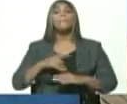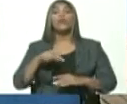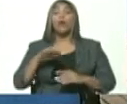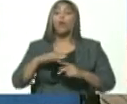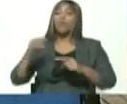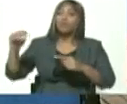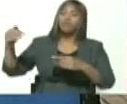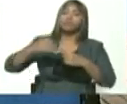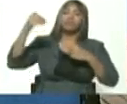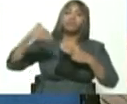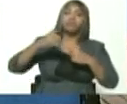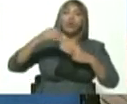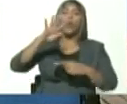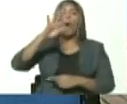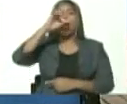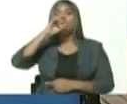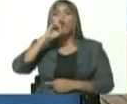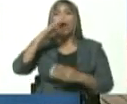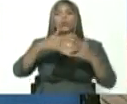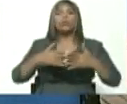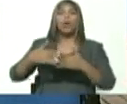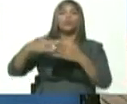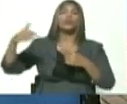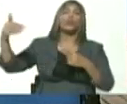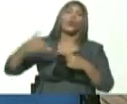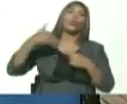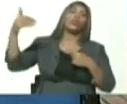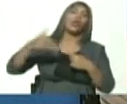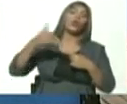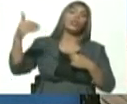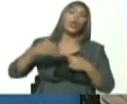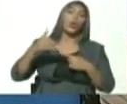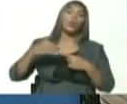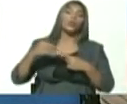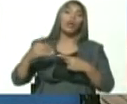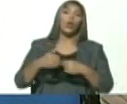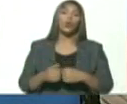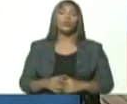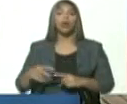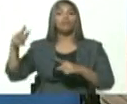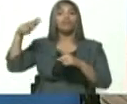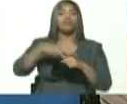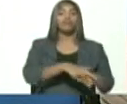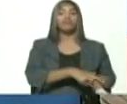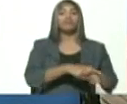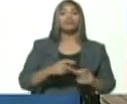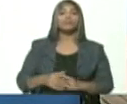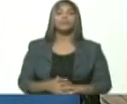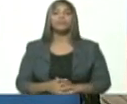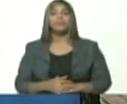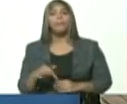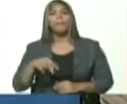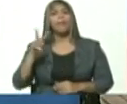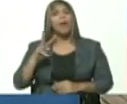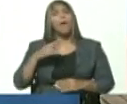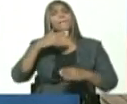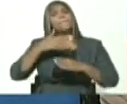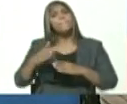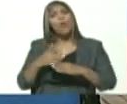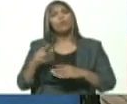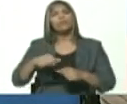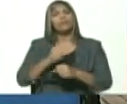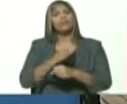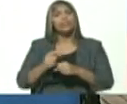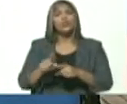de 4 años del imperialismo norteamericano, la agresión multidimensional, la barbarie,